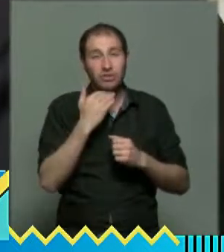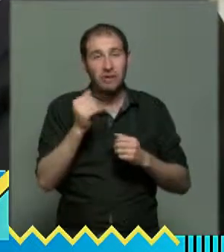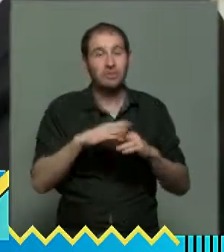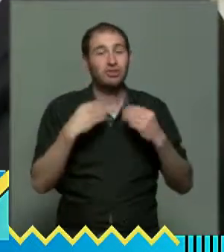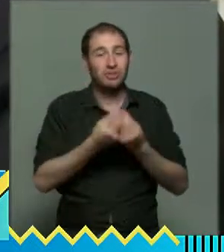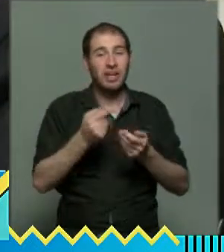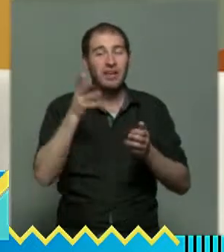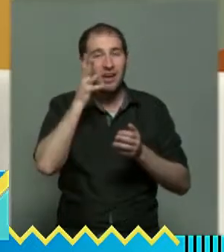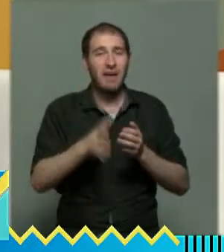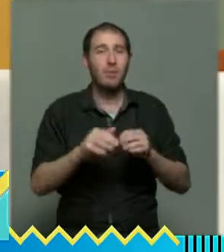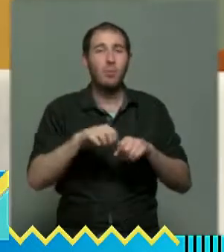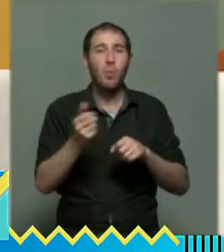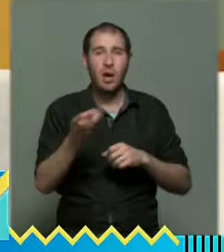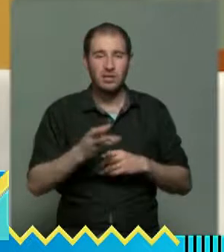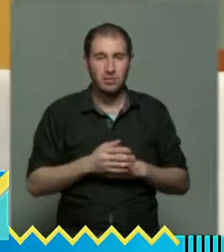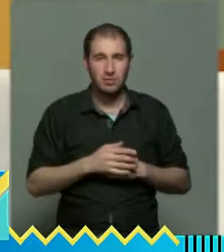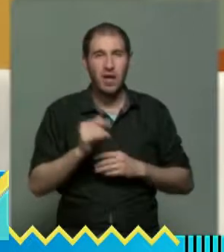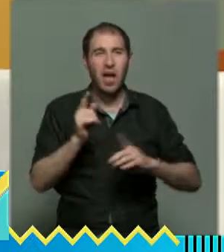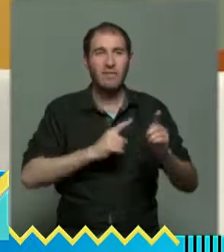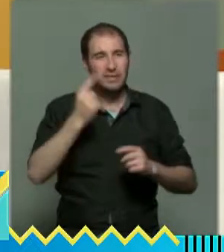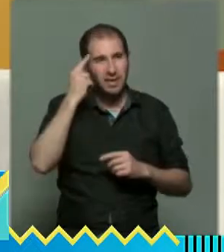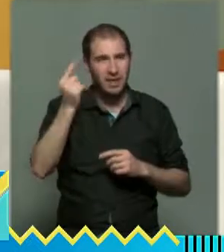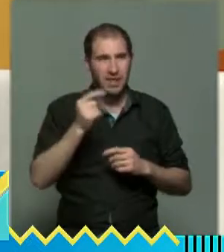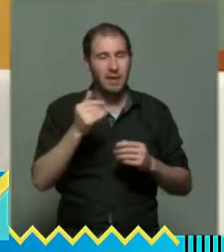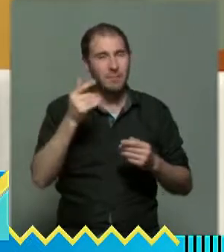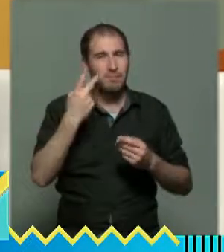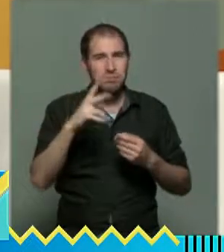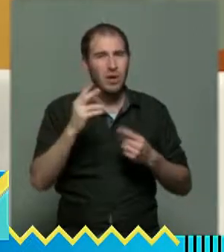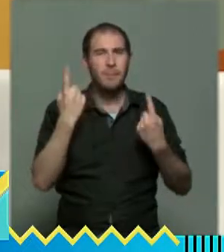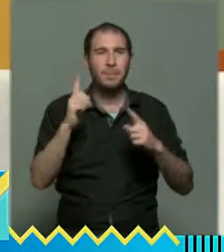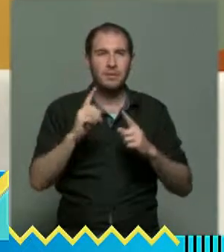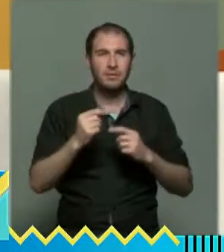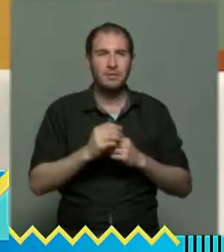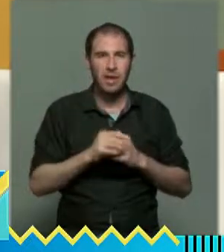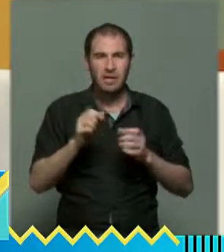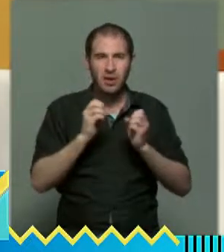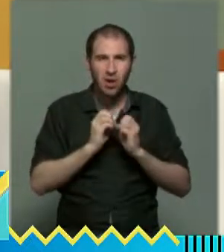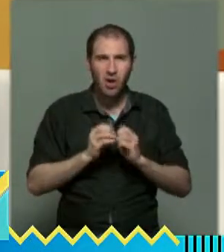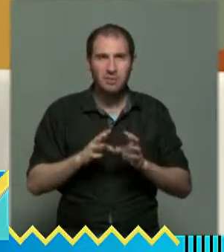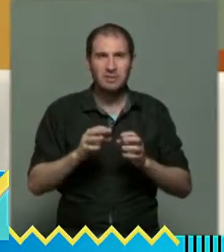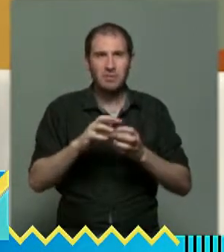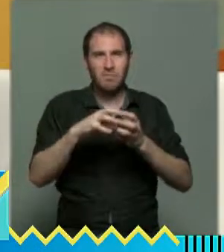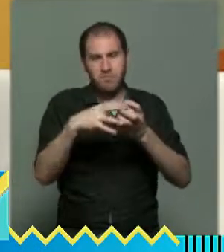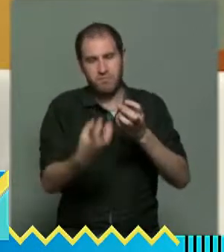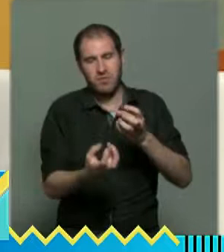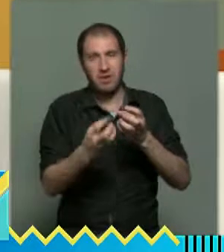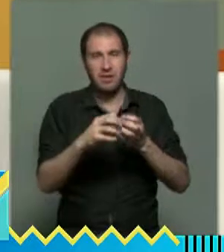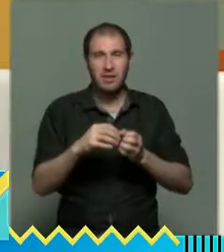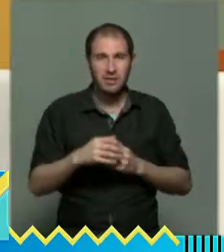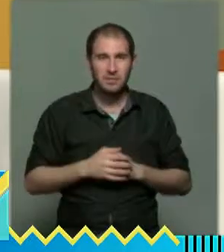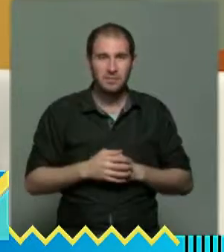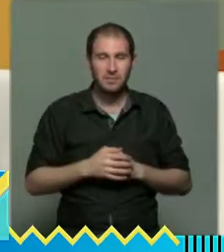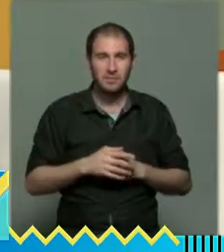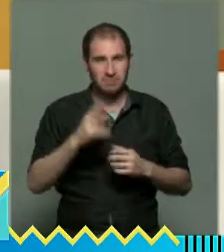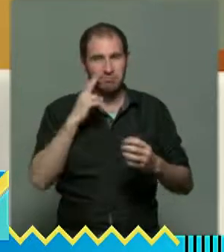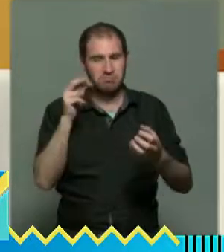de esa helada, que a veces creemos que no es tan grande, pero después cuando empieza a cuajar el grano se